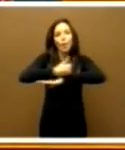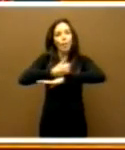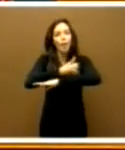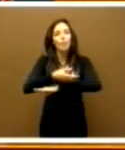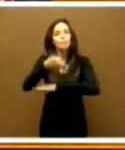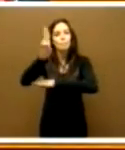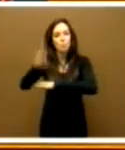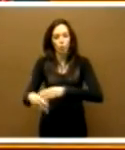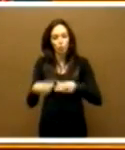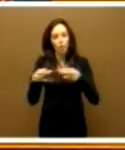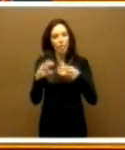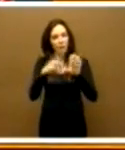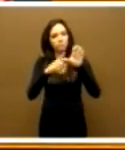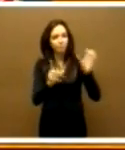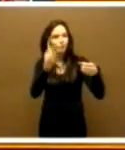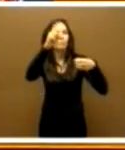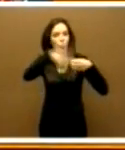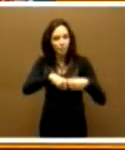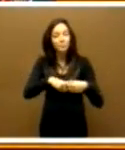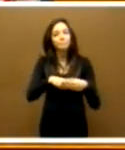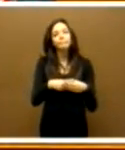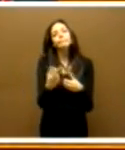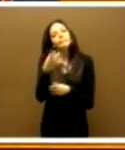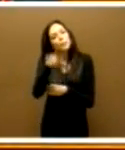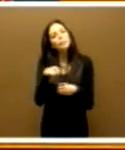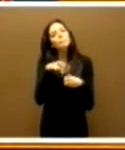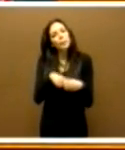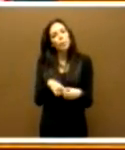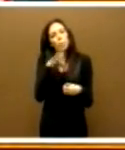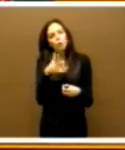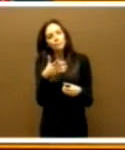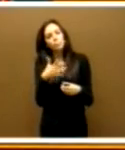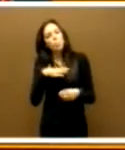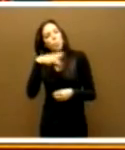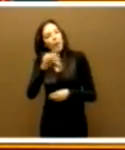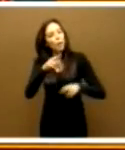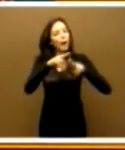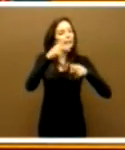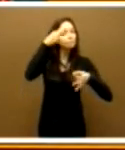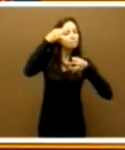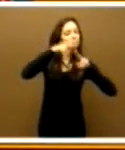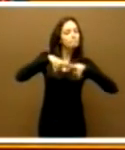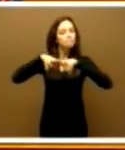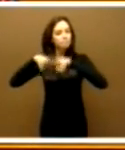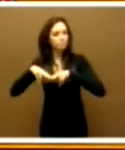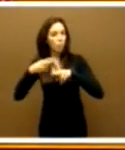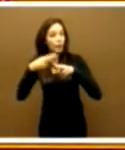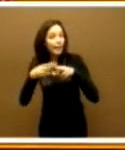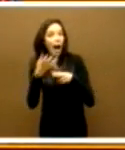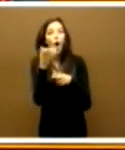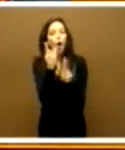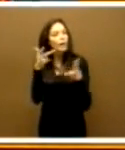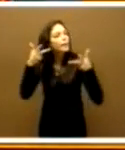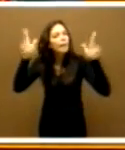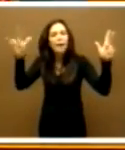sociedad extremeña. Como miembros también críticos, libres e independientes, iniciando